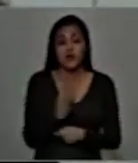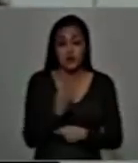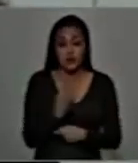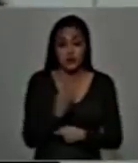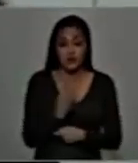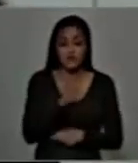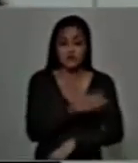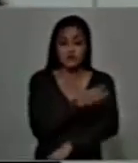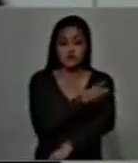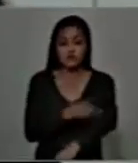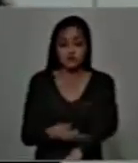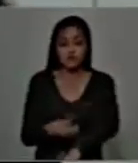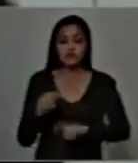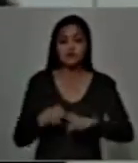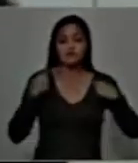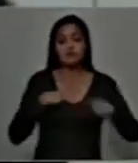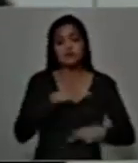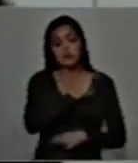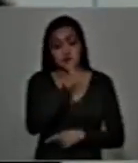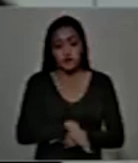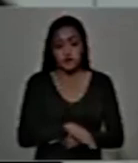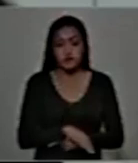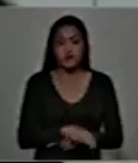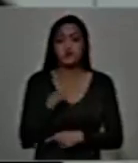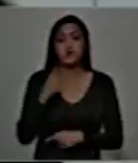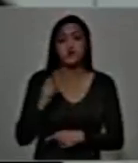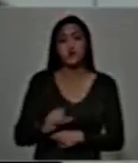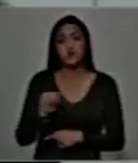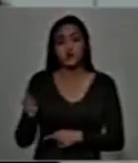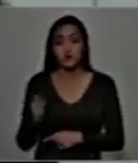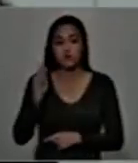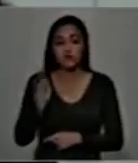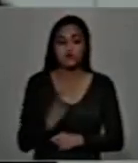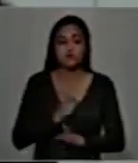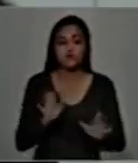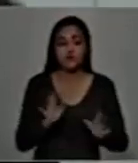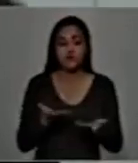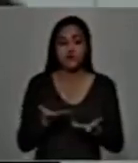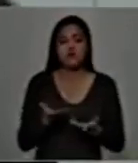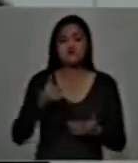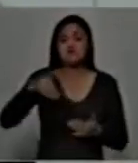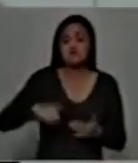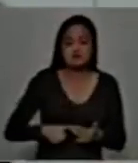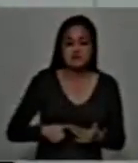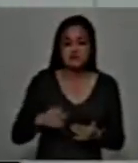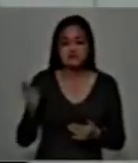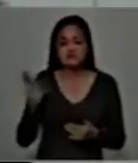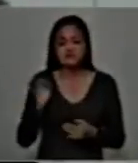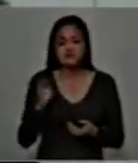indemnización de a 13 personas. Son dos